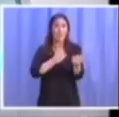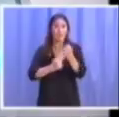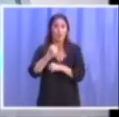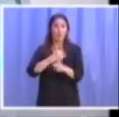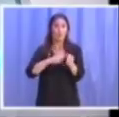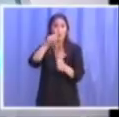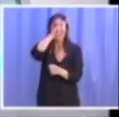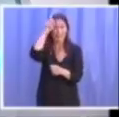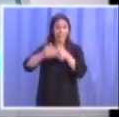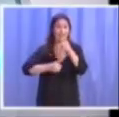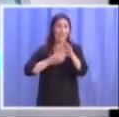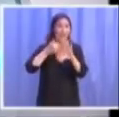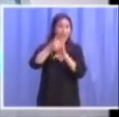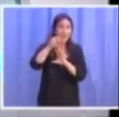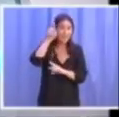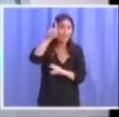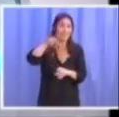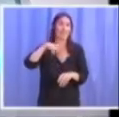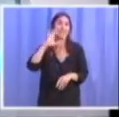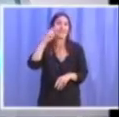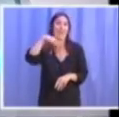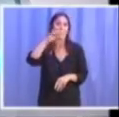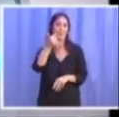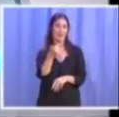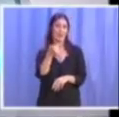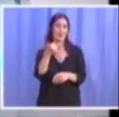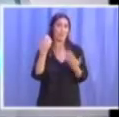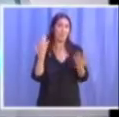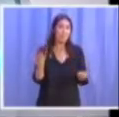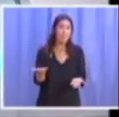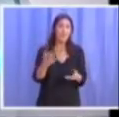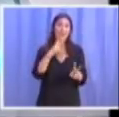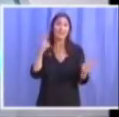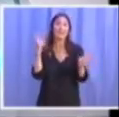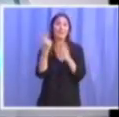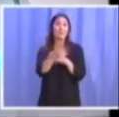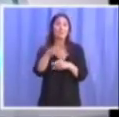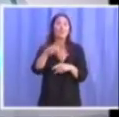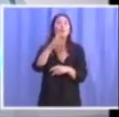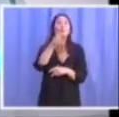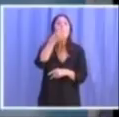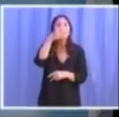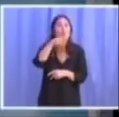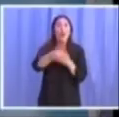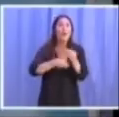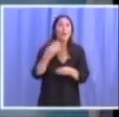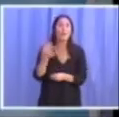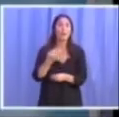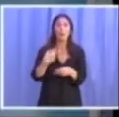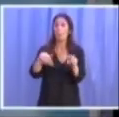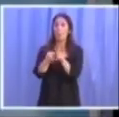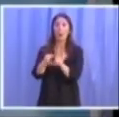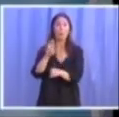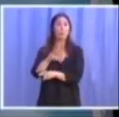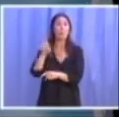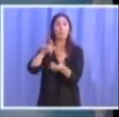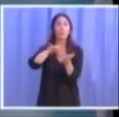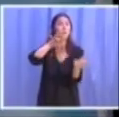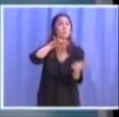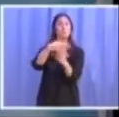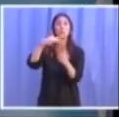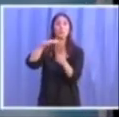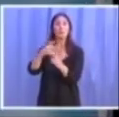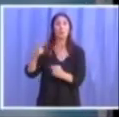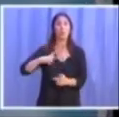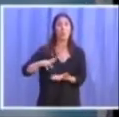a Madrid adelante son las de Carmena. La respuesta del PSOE ha sido la misma que la del PP ante esta situación en la que sigue